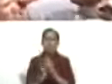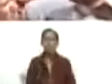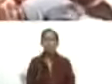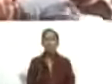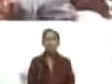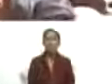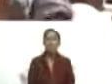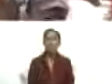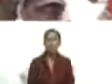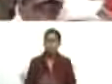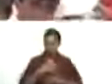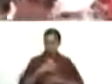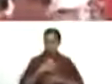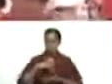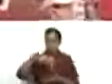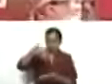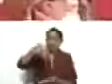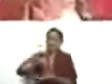Y si estoy aquí,